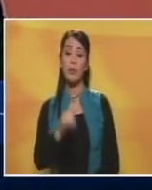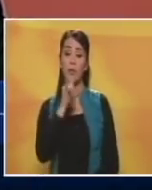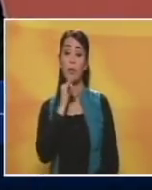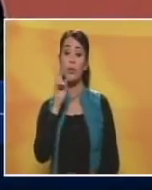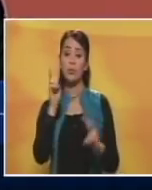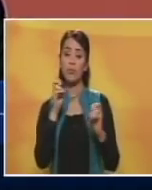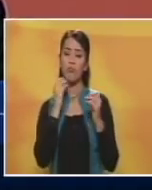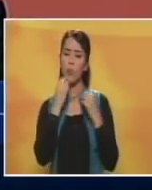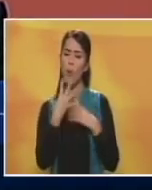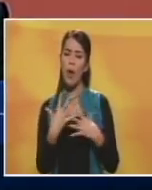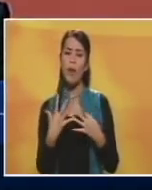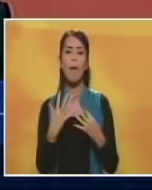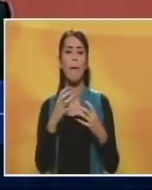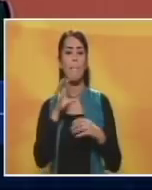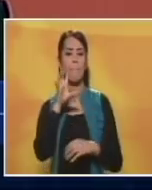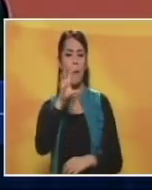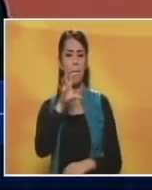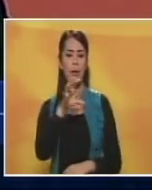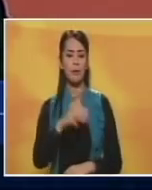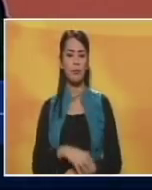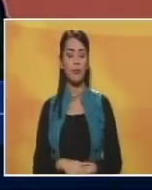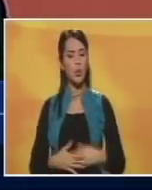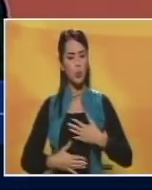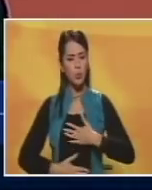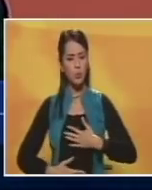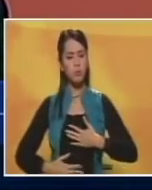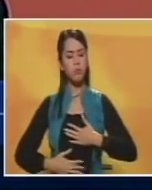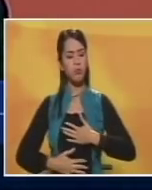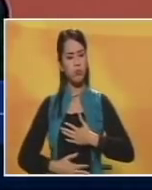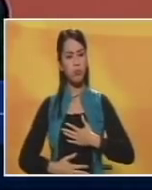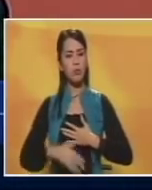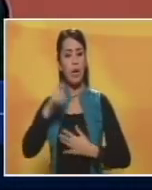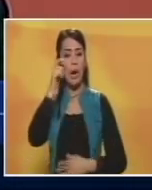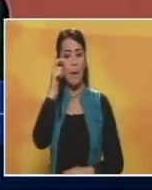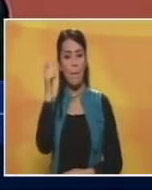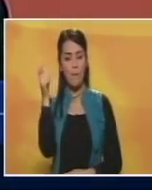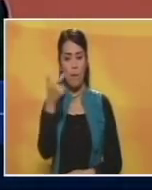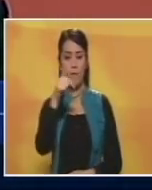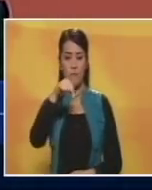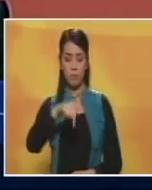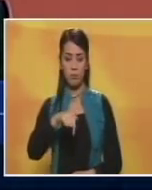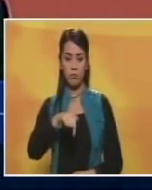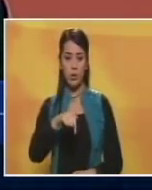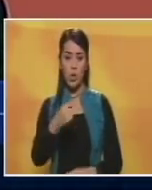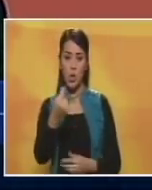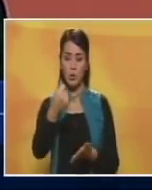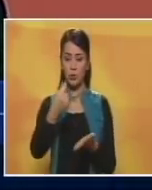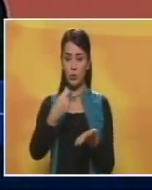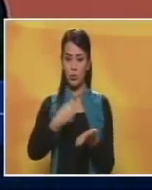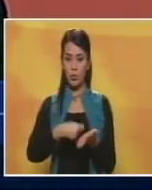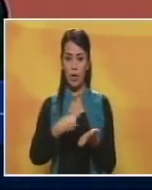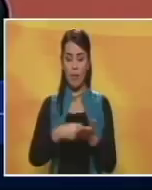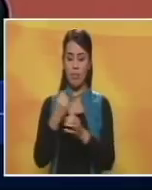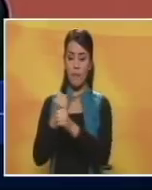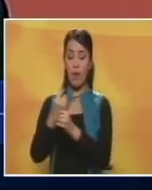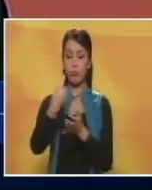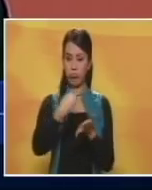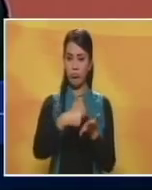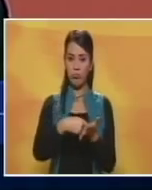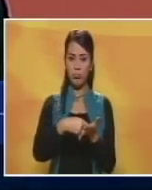país. Nos sentimos satisfechos que el pueblo hoy, con su salario,